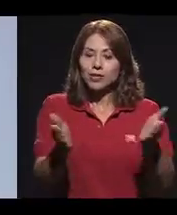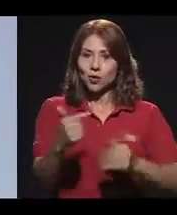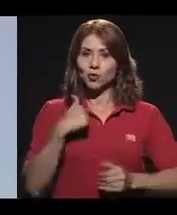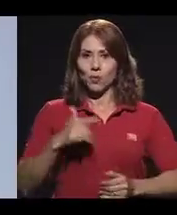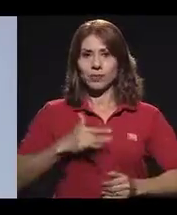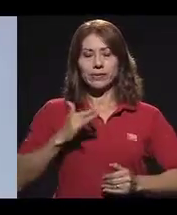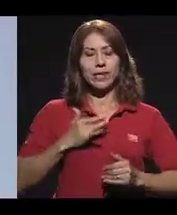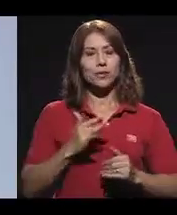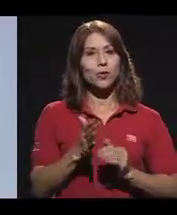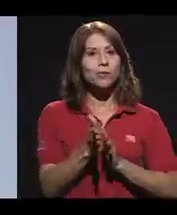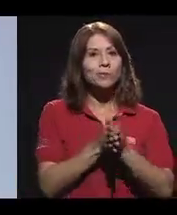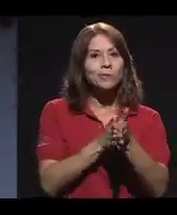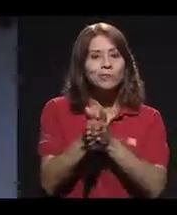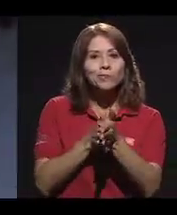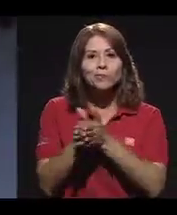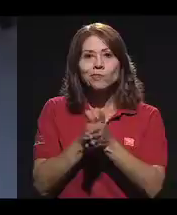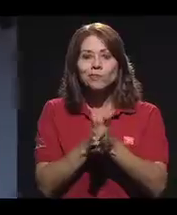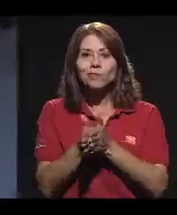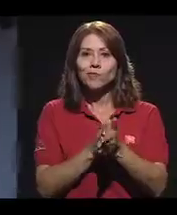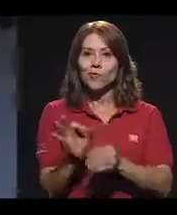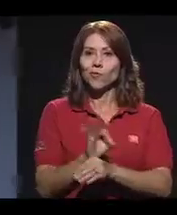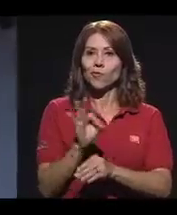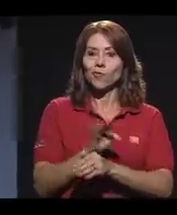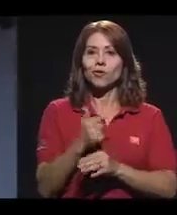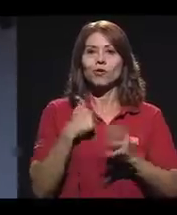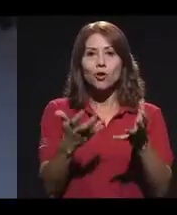a quererme superar.